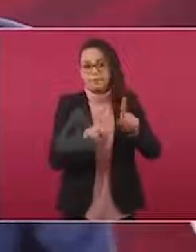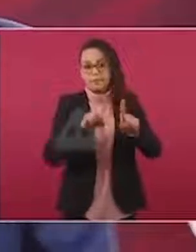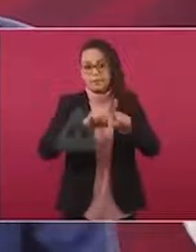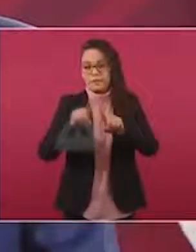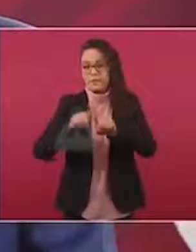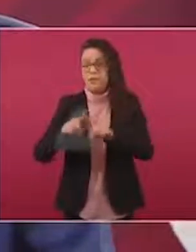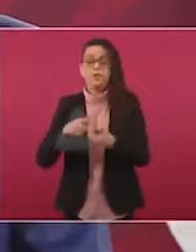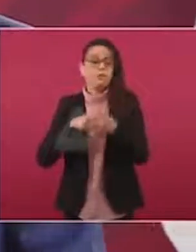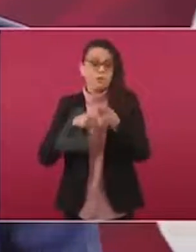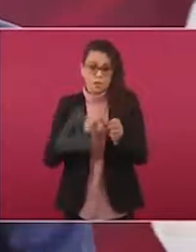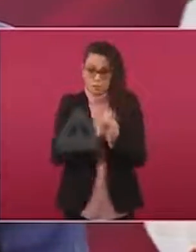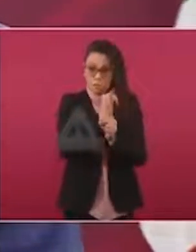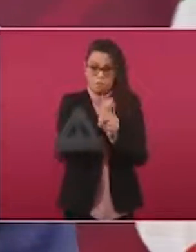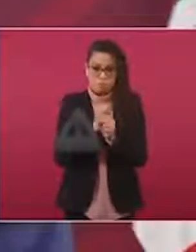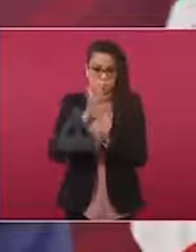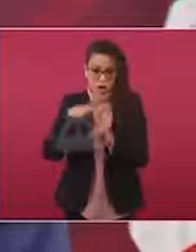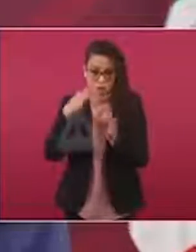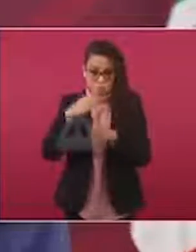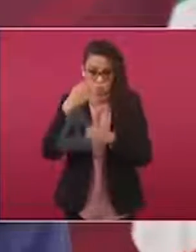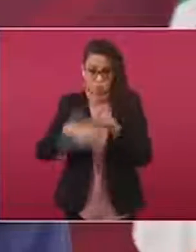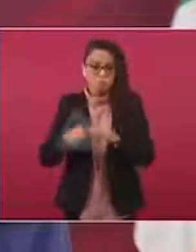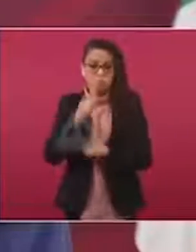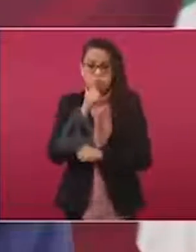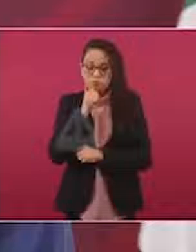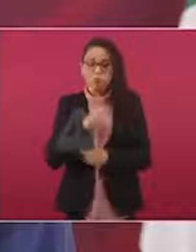no concluyen, por ejemplo, el caso de Bochil.